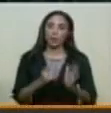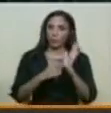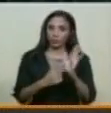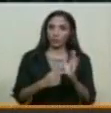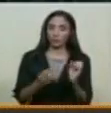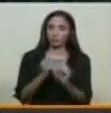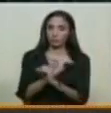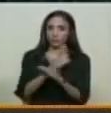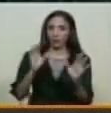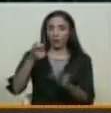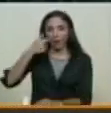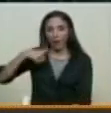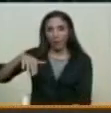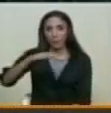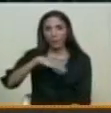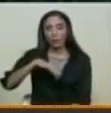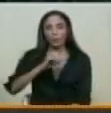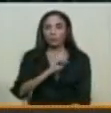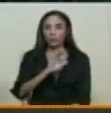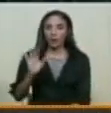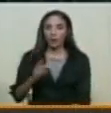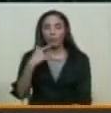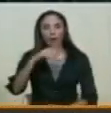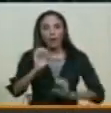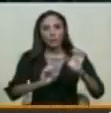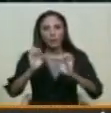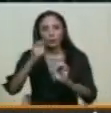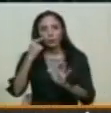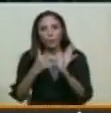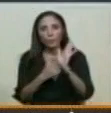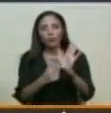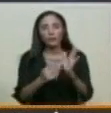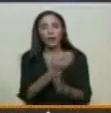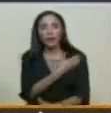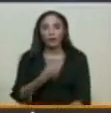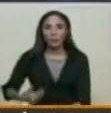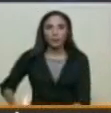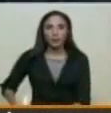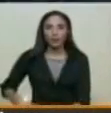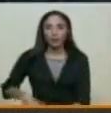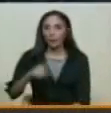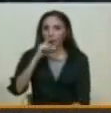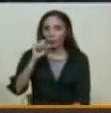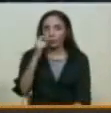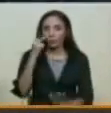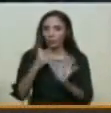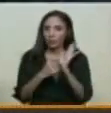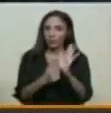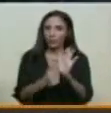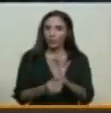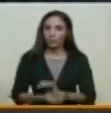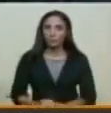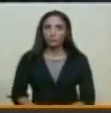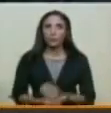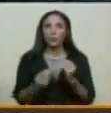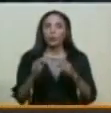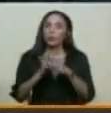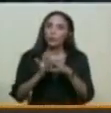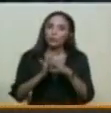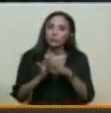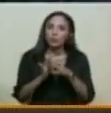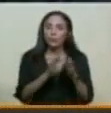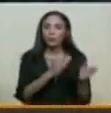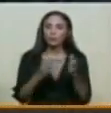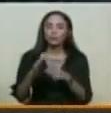Venezuela, pero que también sirva para la evaluación que el presidente Nicolás Maduro hará de manera permanente del funcionamiento de